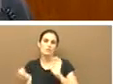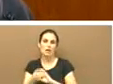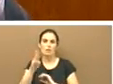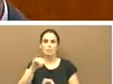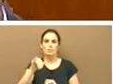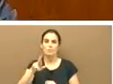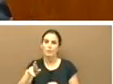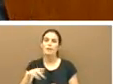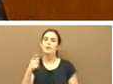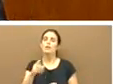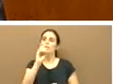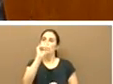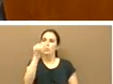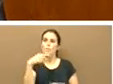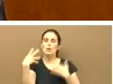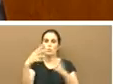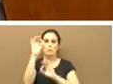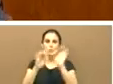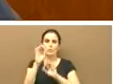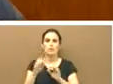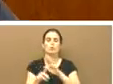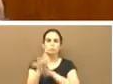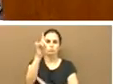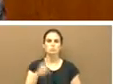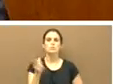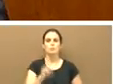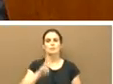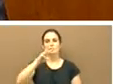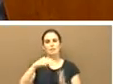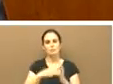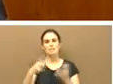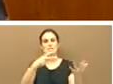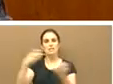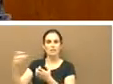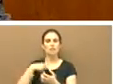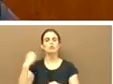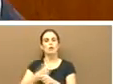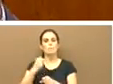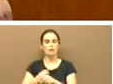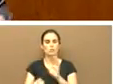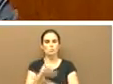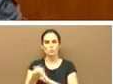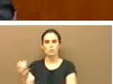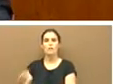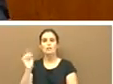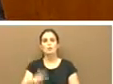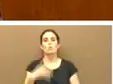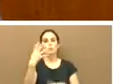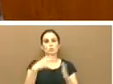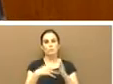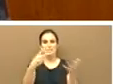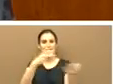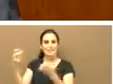regional en 0,9%, generaría 3.700 empleos y se abrirían 4.700 nuevos